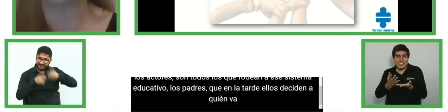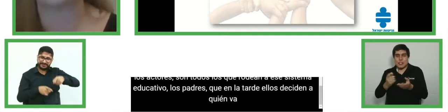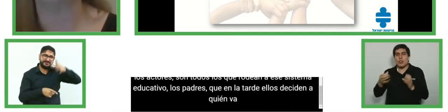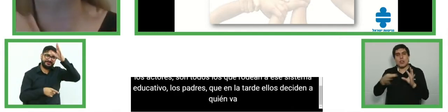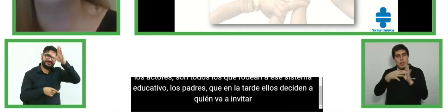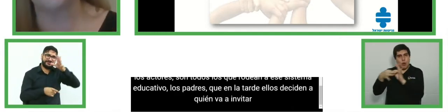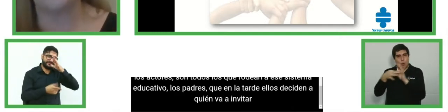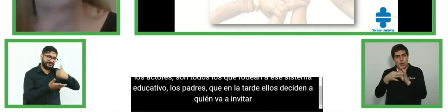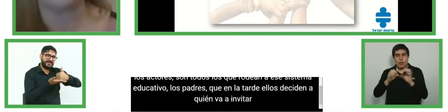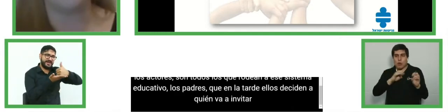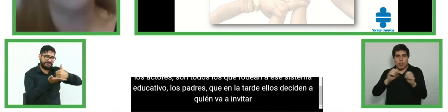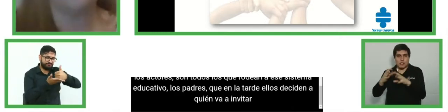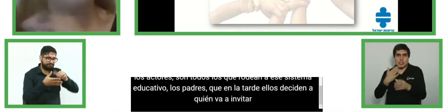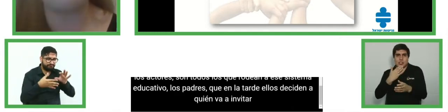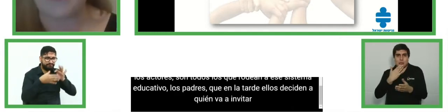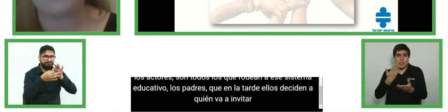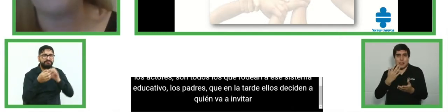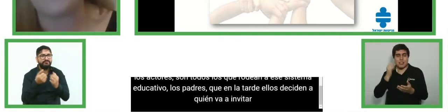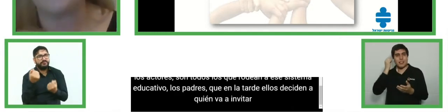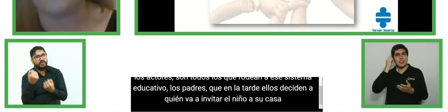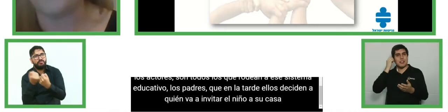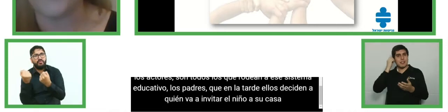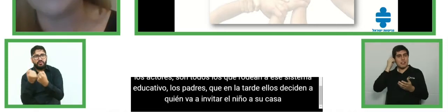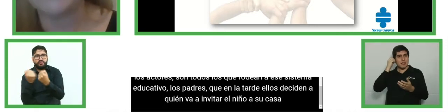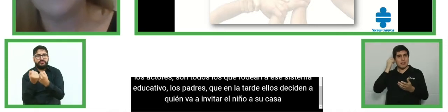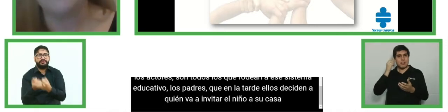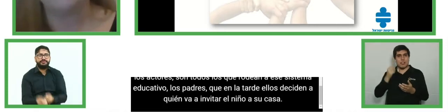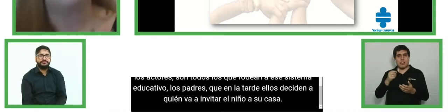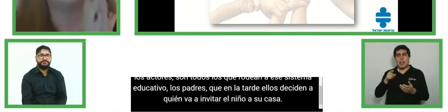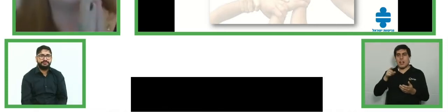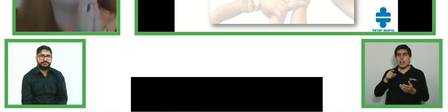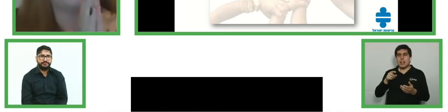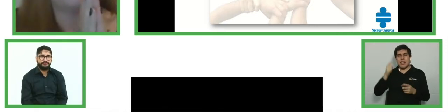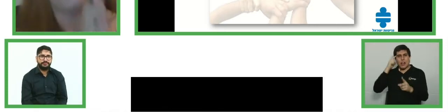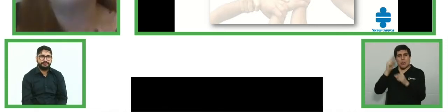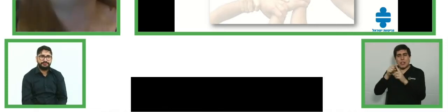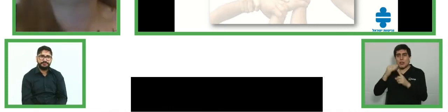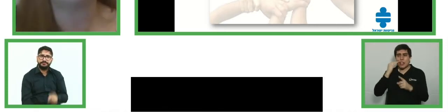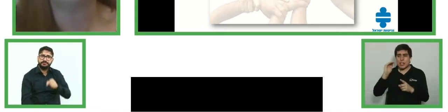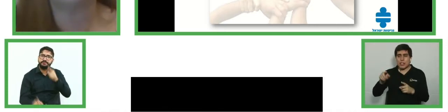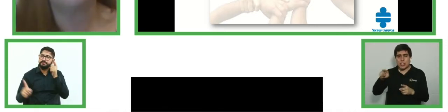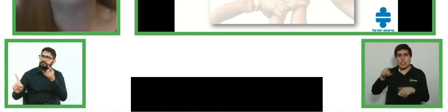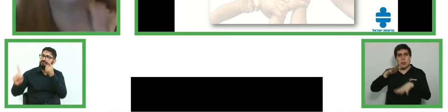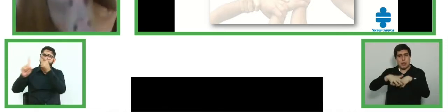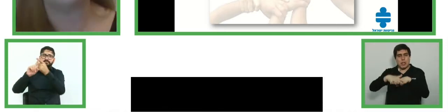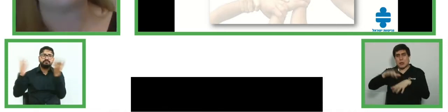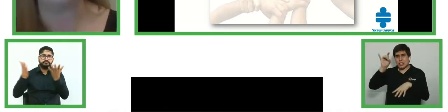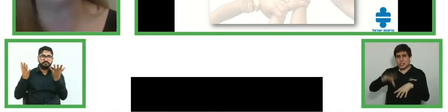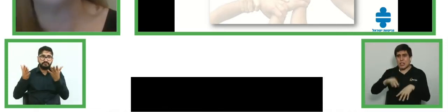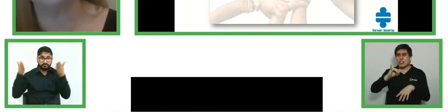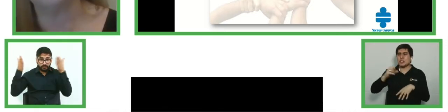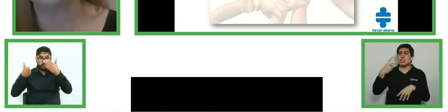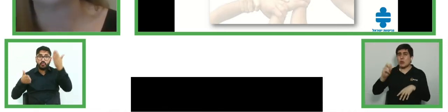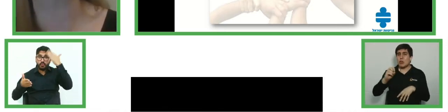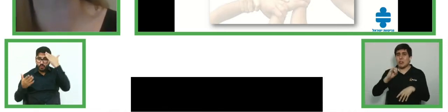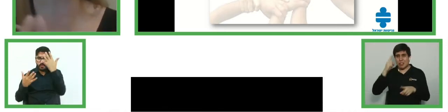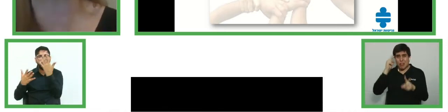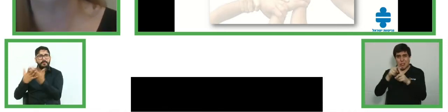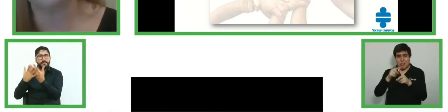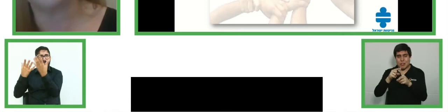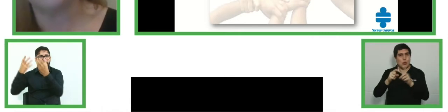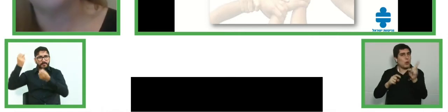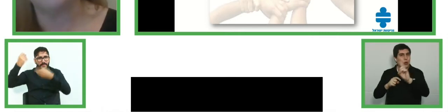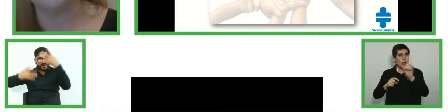pero el objetivo no es que el niño sepa o no matemática o peor, sino que el objetivo para nosotros es que